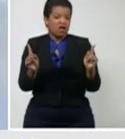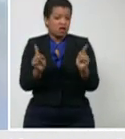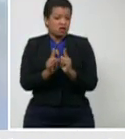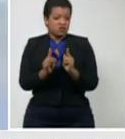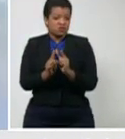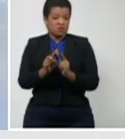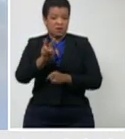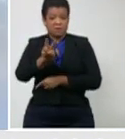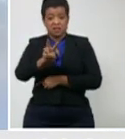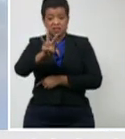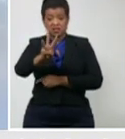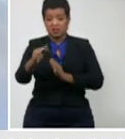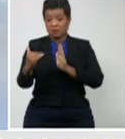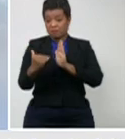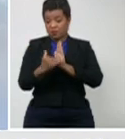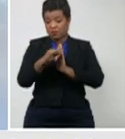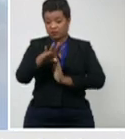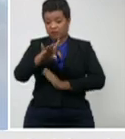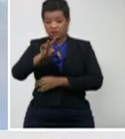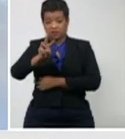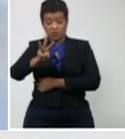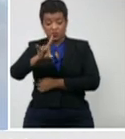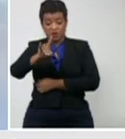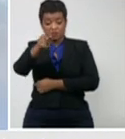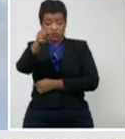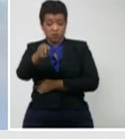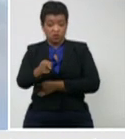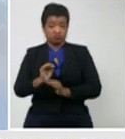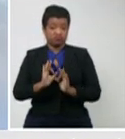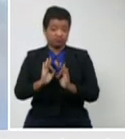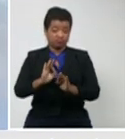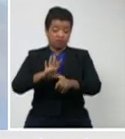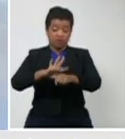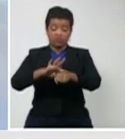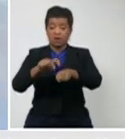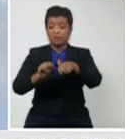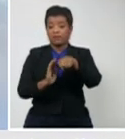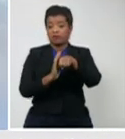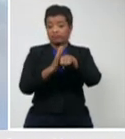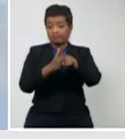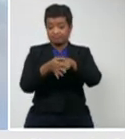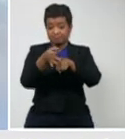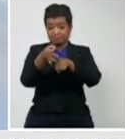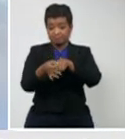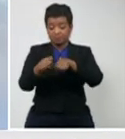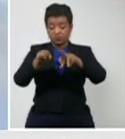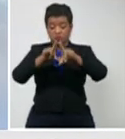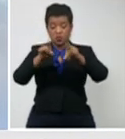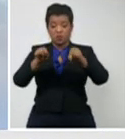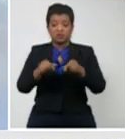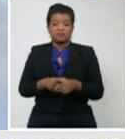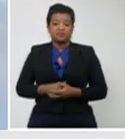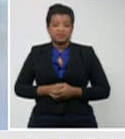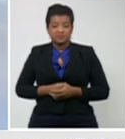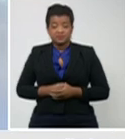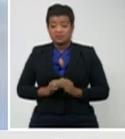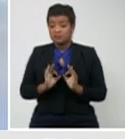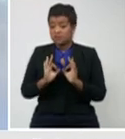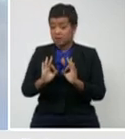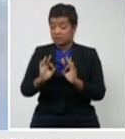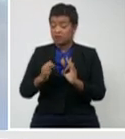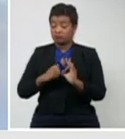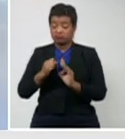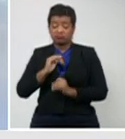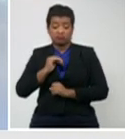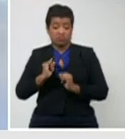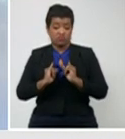23.439 pacientes diagnosticados en Cuba con la enfermedad, como siempre digo, desde marzo que se diagnosticaron los